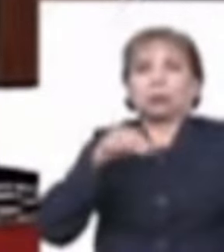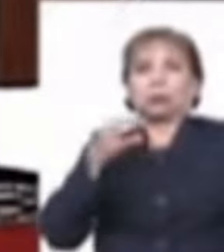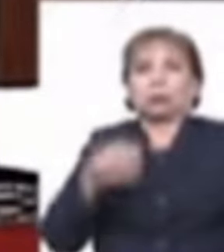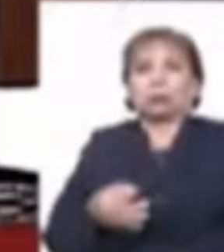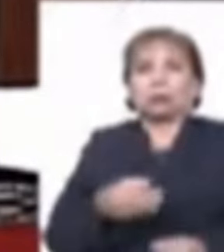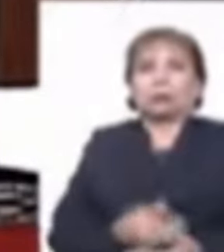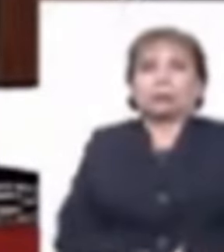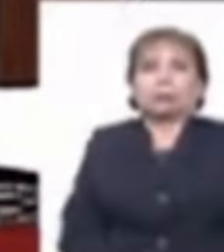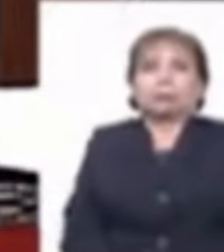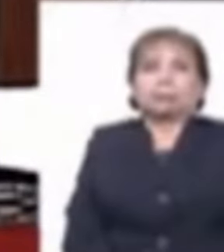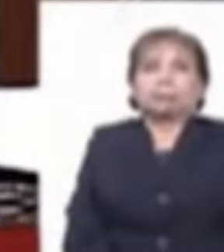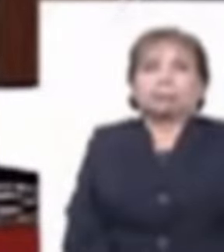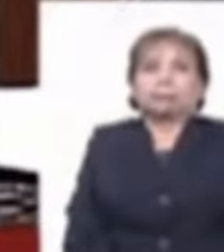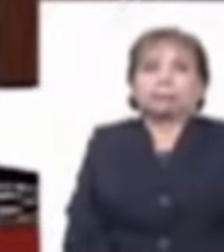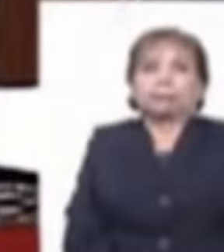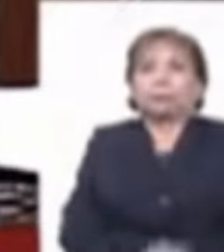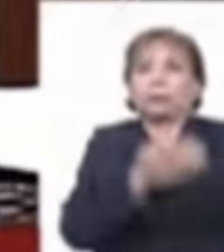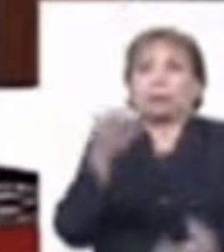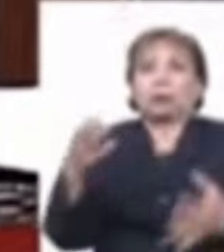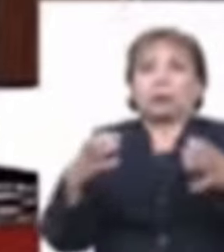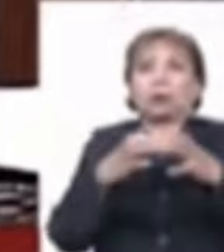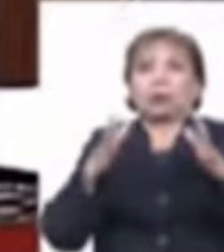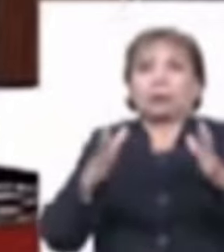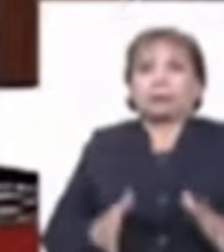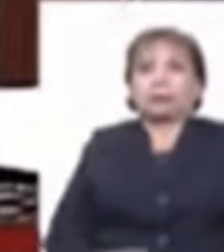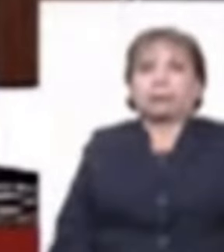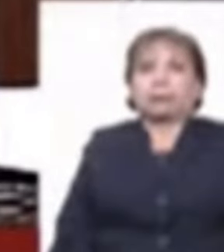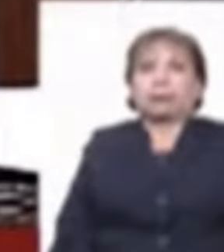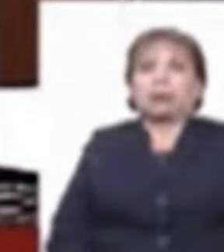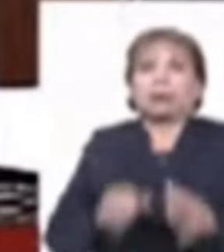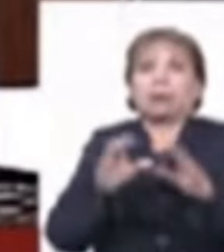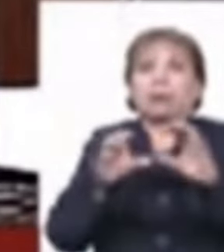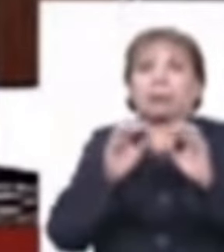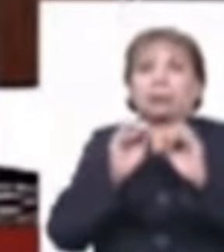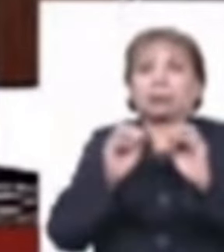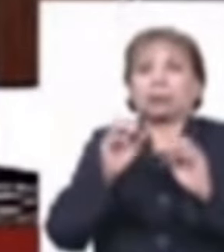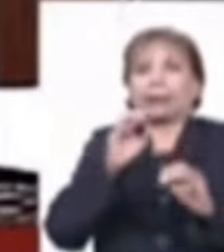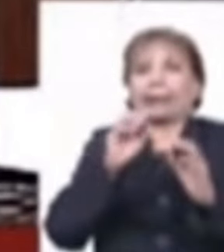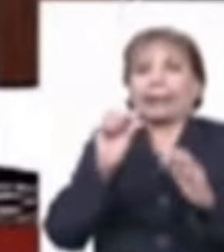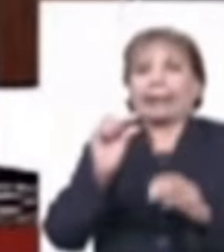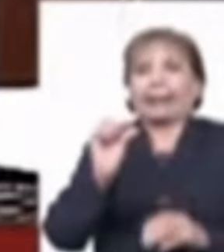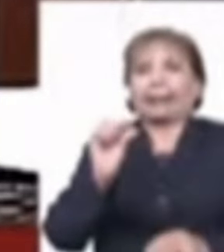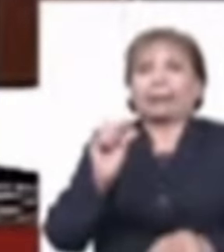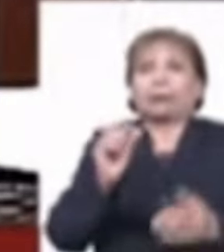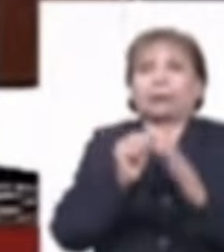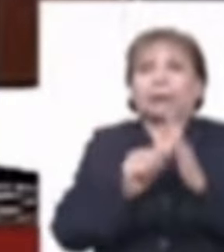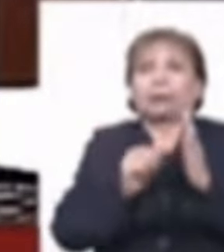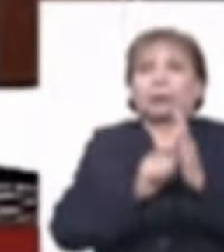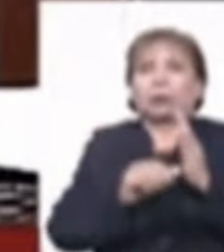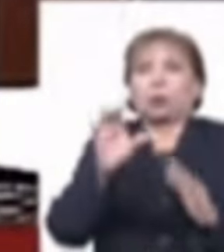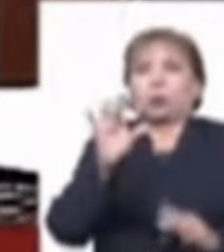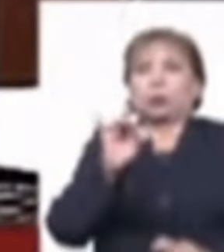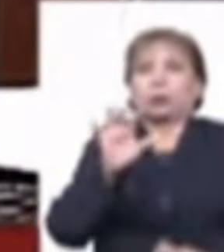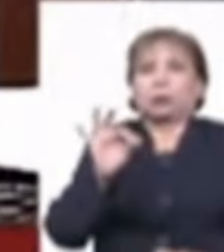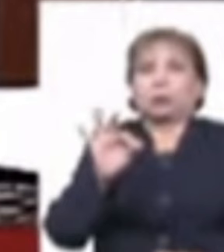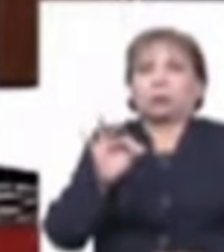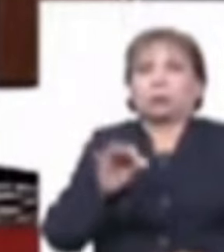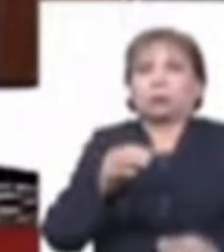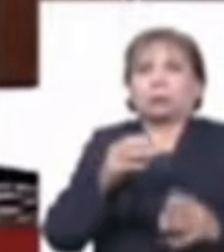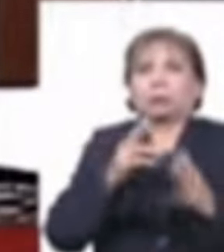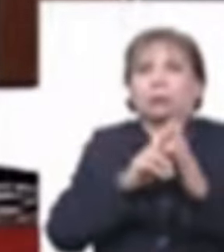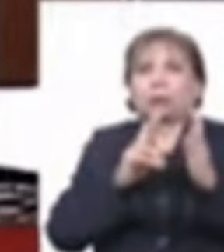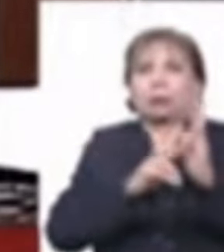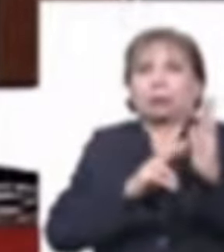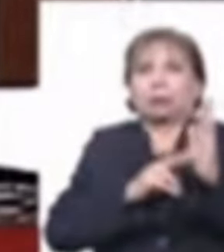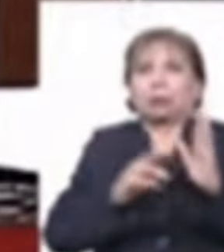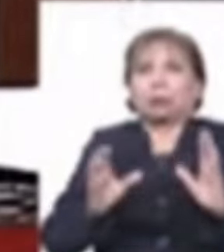Justicia. Señores congresistas, en aplicación del inciso G del artículo 89 del